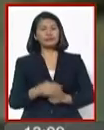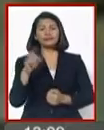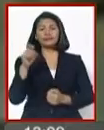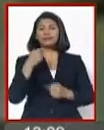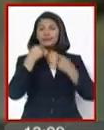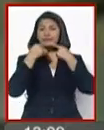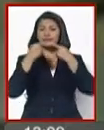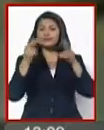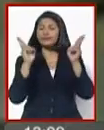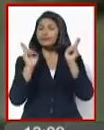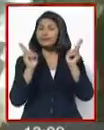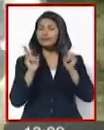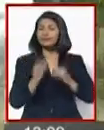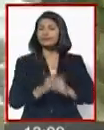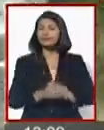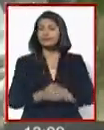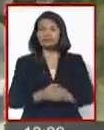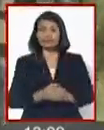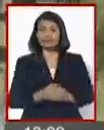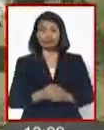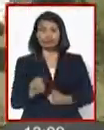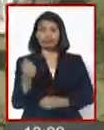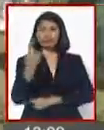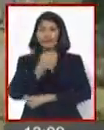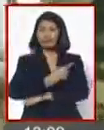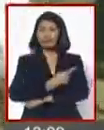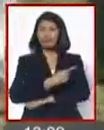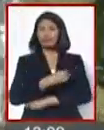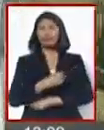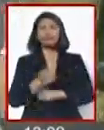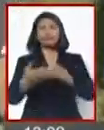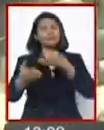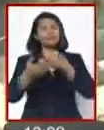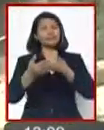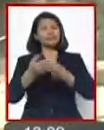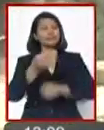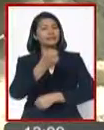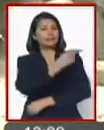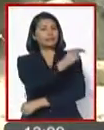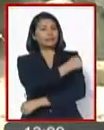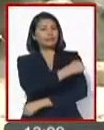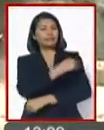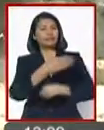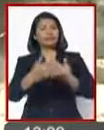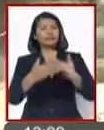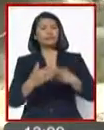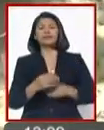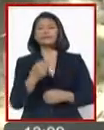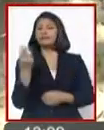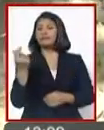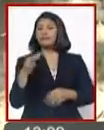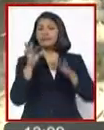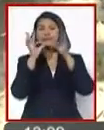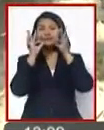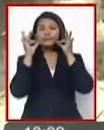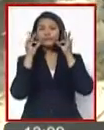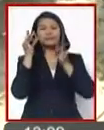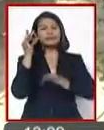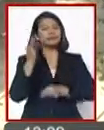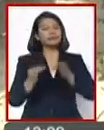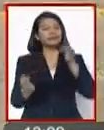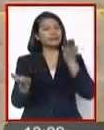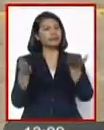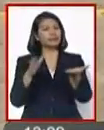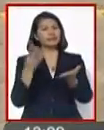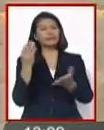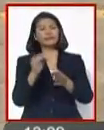ser notificado inmediatamente en el mismo día al centro de salud más cercano a su domicilio. Perro o gato que se ha muerto